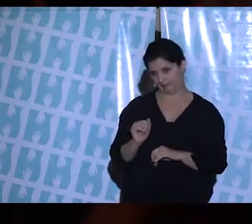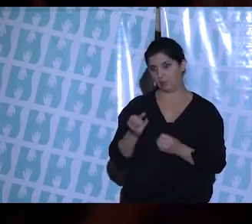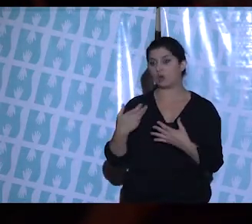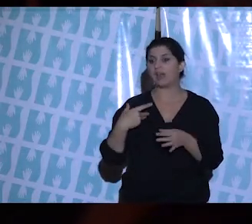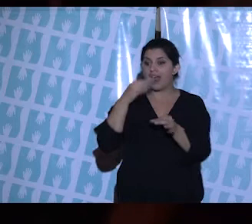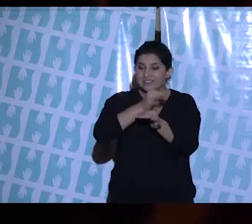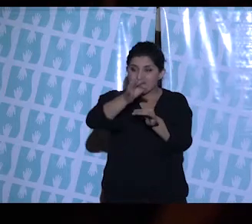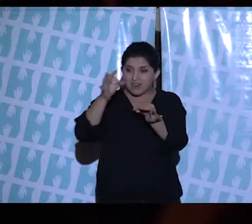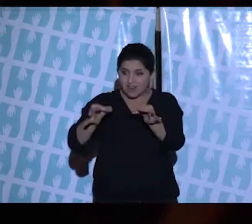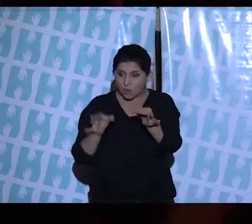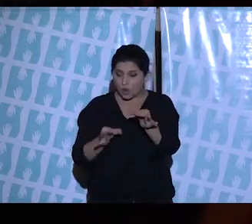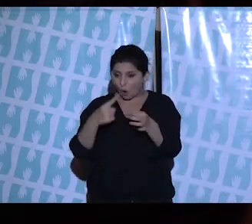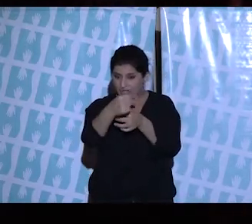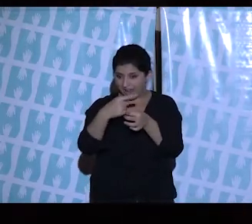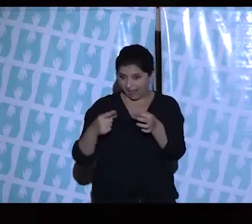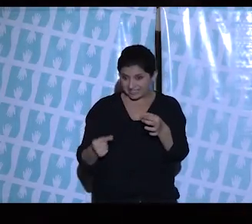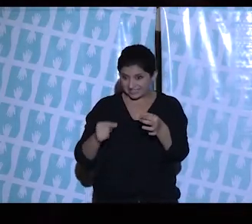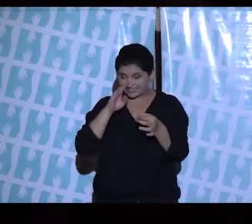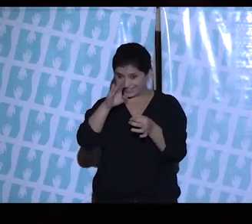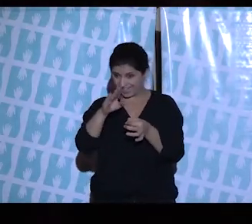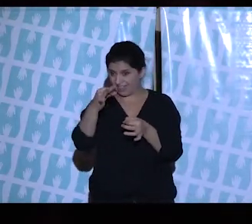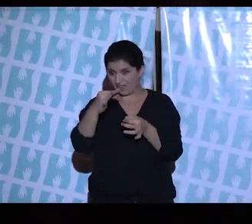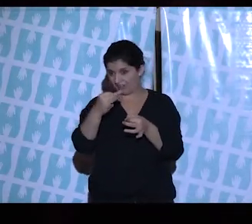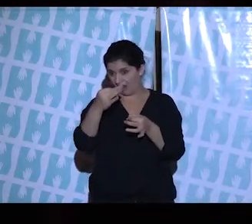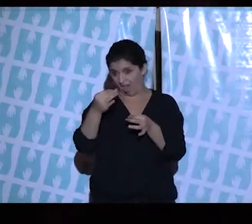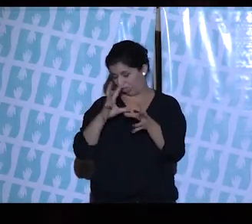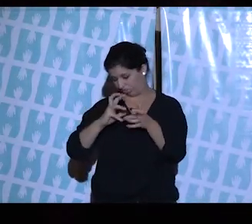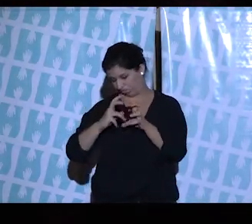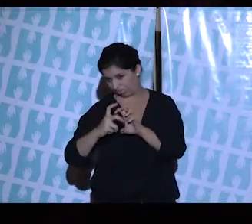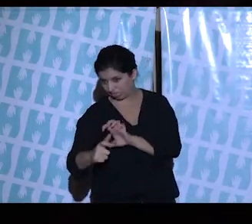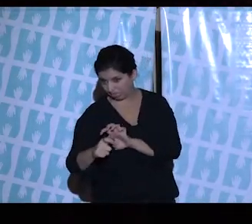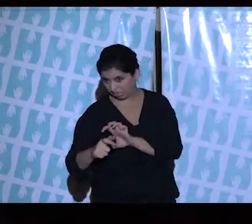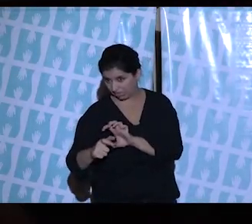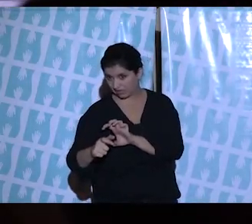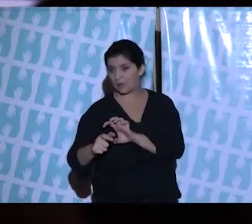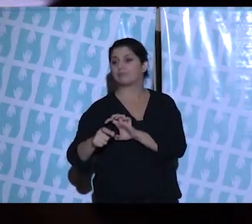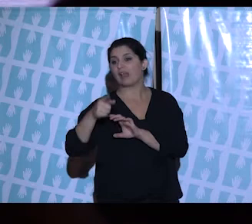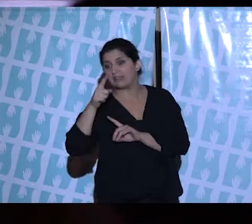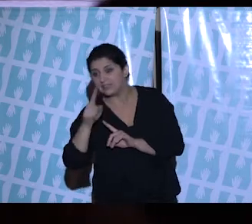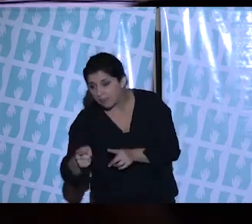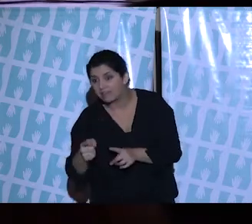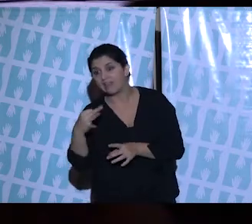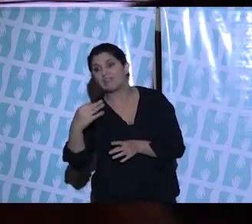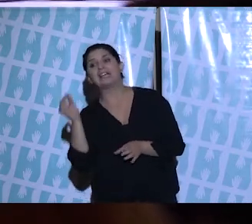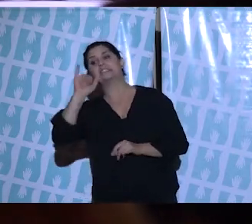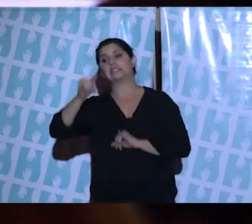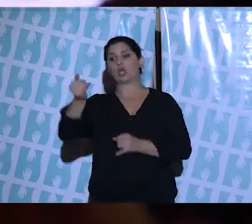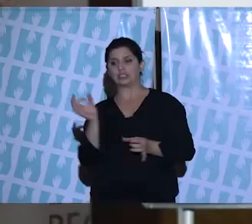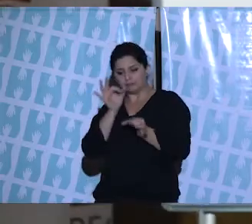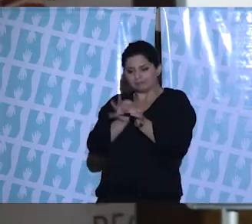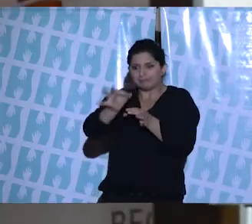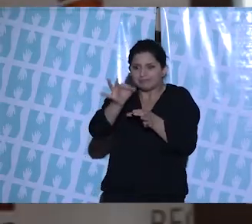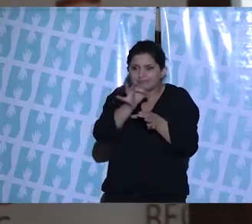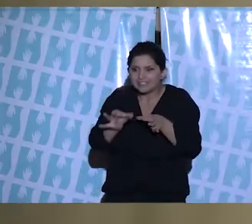neuronas negras, pérdida de las neuronas de la sustancia negra, más cuerpos de inclusión de